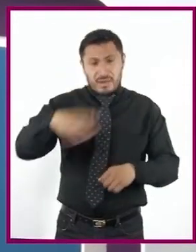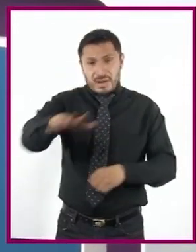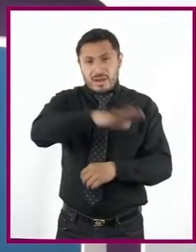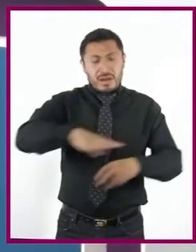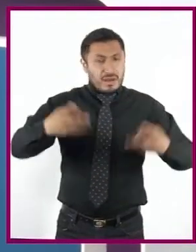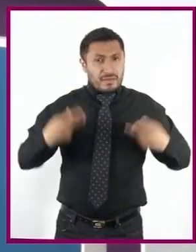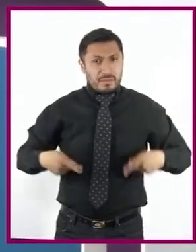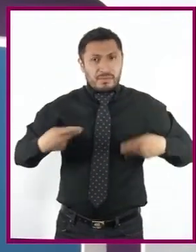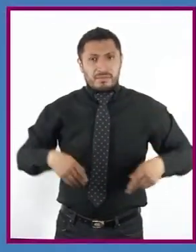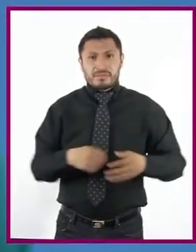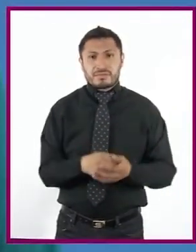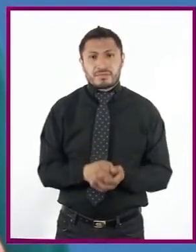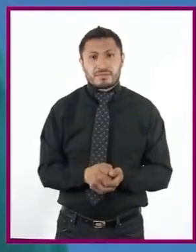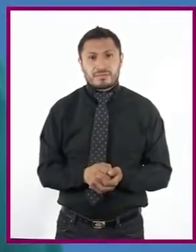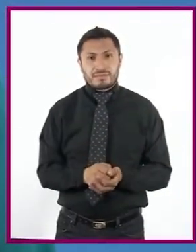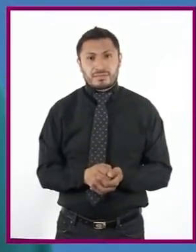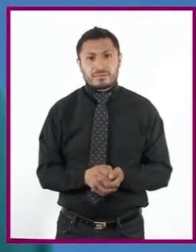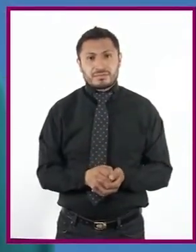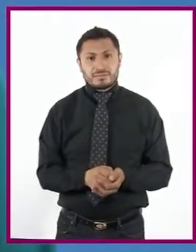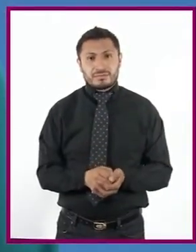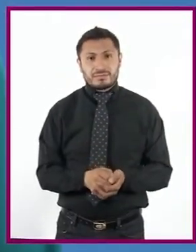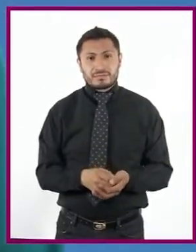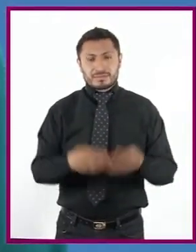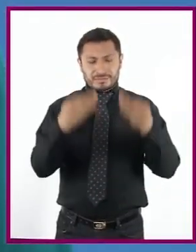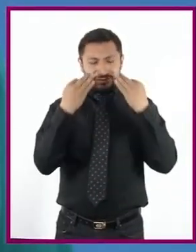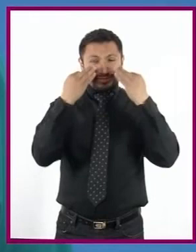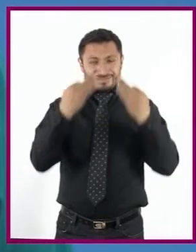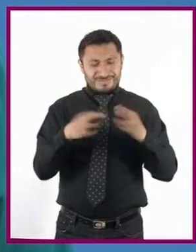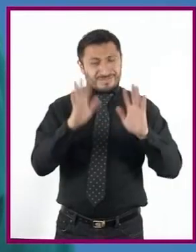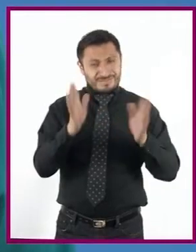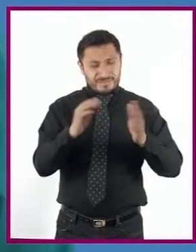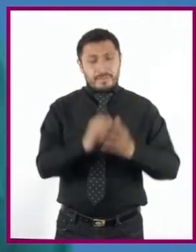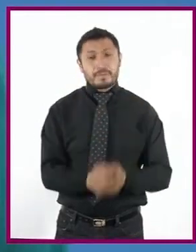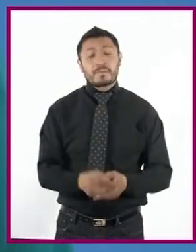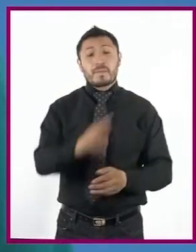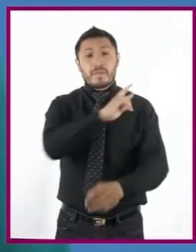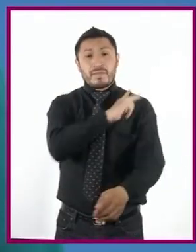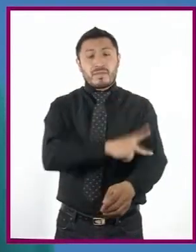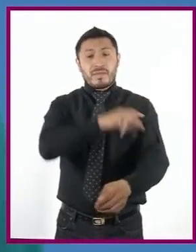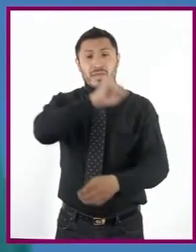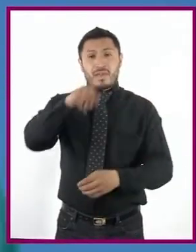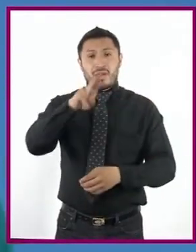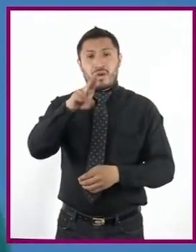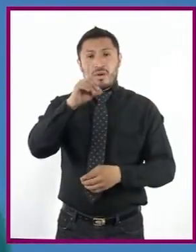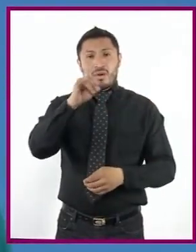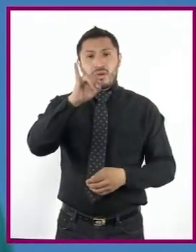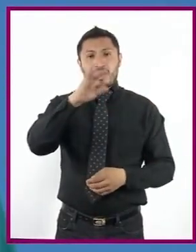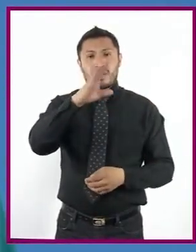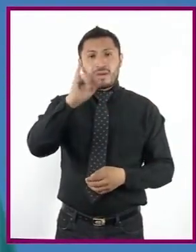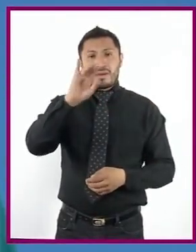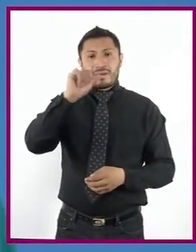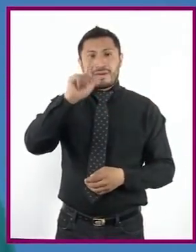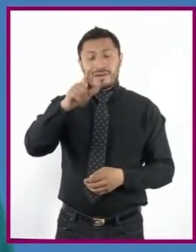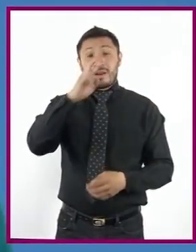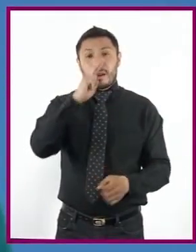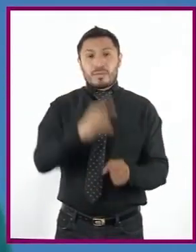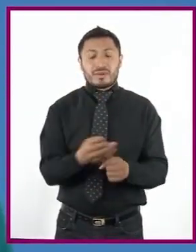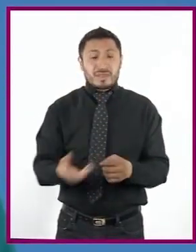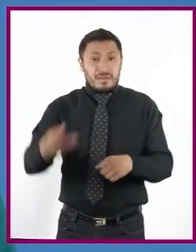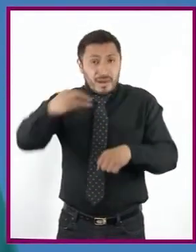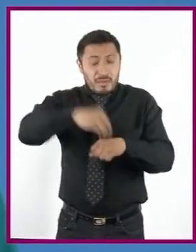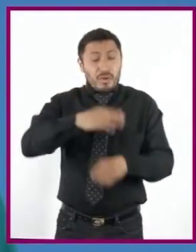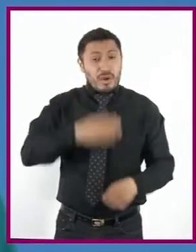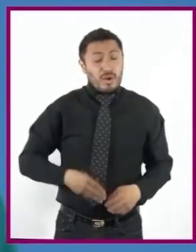los ciudadanos. Como hemos visto, el Poder Judicial es el encargado de impartir justicia,